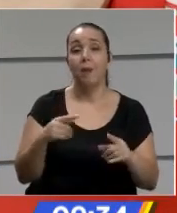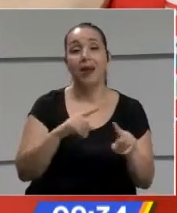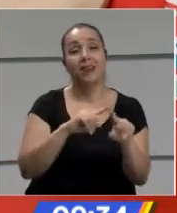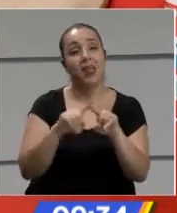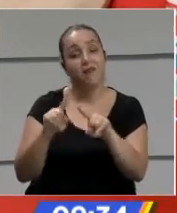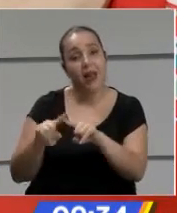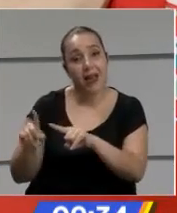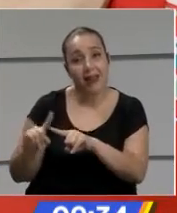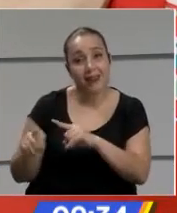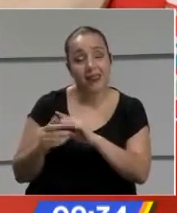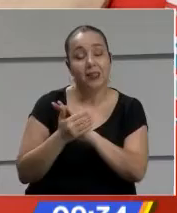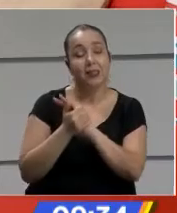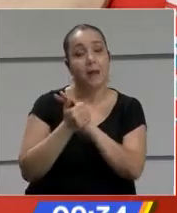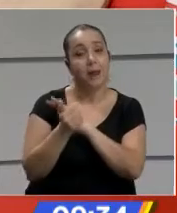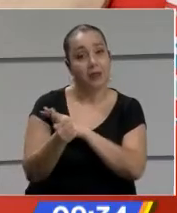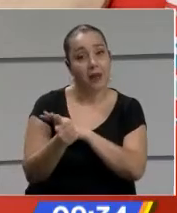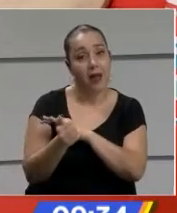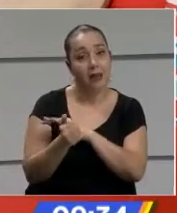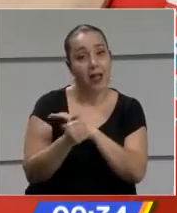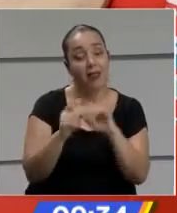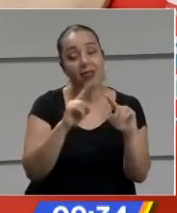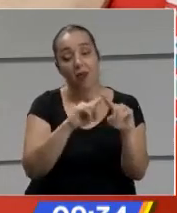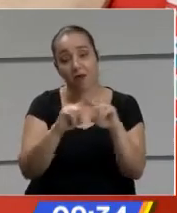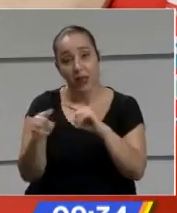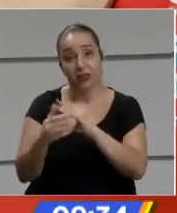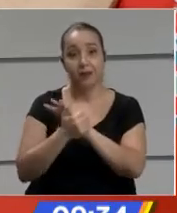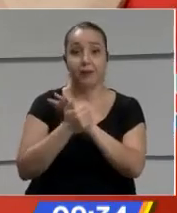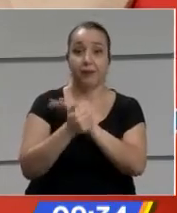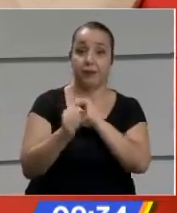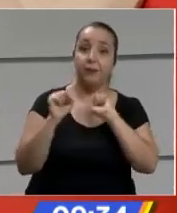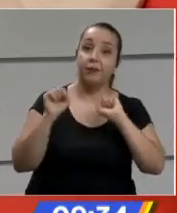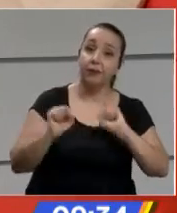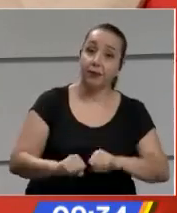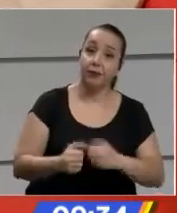diferentes capacidades, todos tenemos diferentes habilidades, y en este